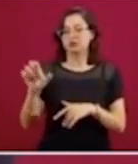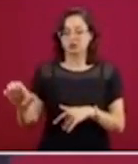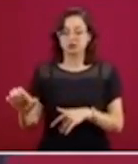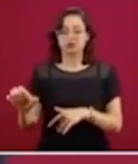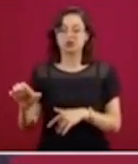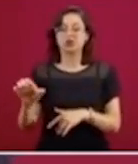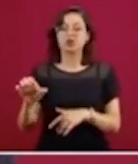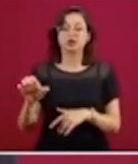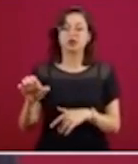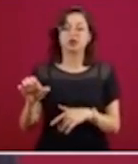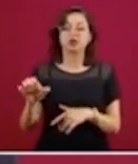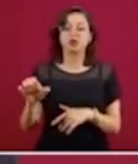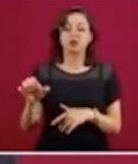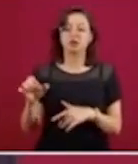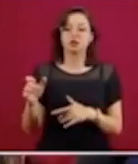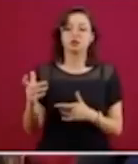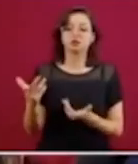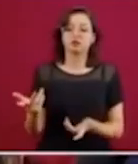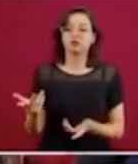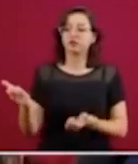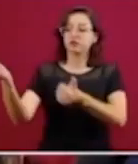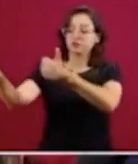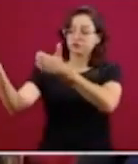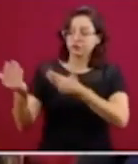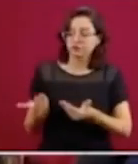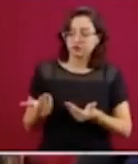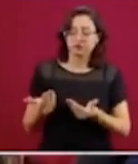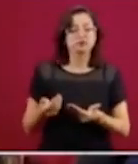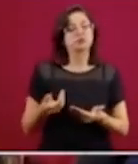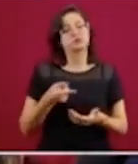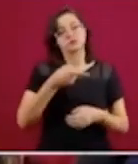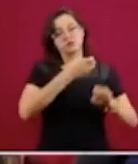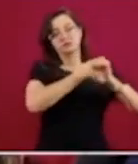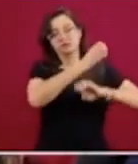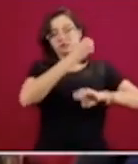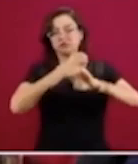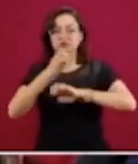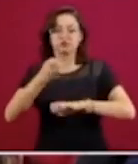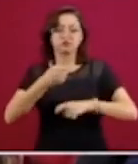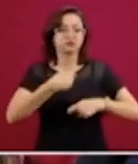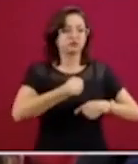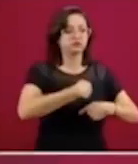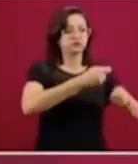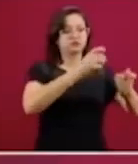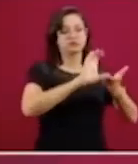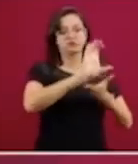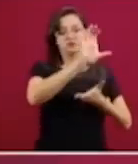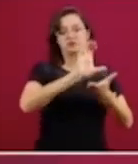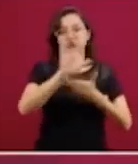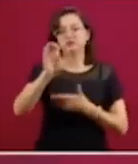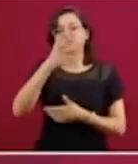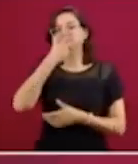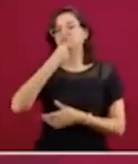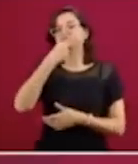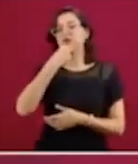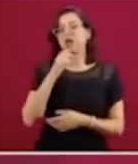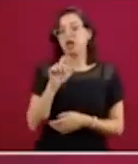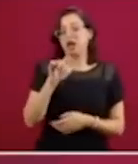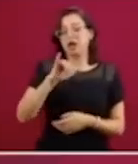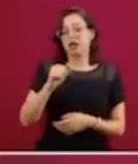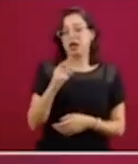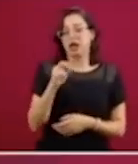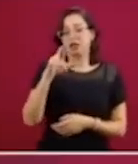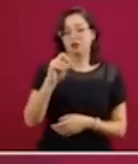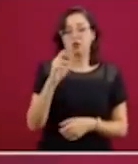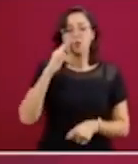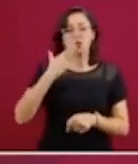la provisión hacia las entidades federativas, específicamente el doctor Alejandro Calderón Alipi, quien tiene una